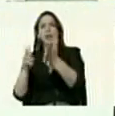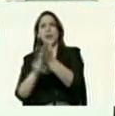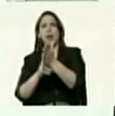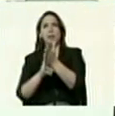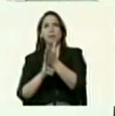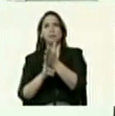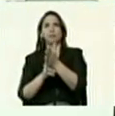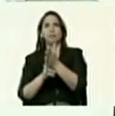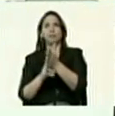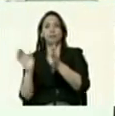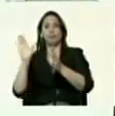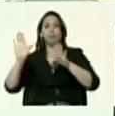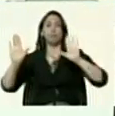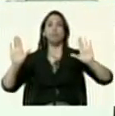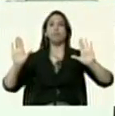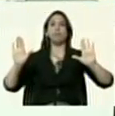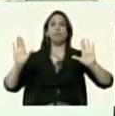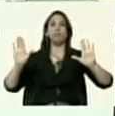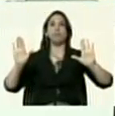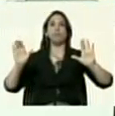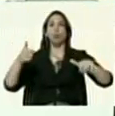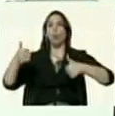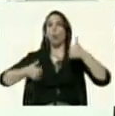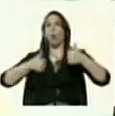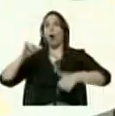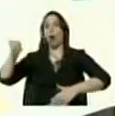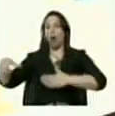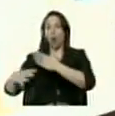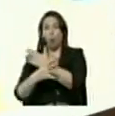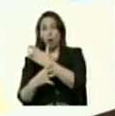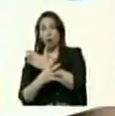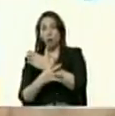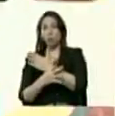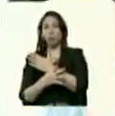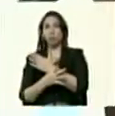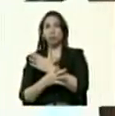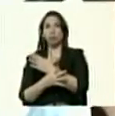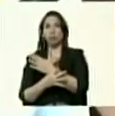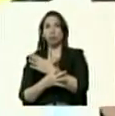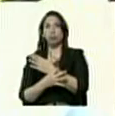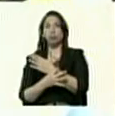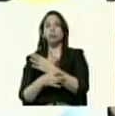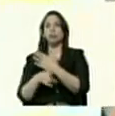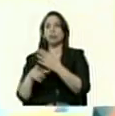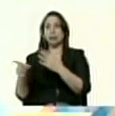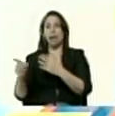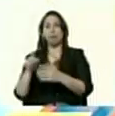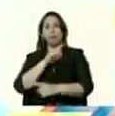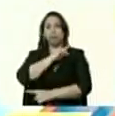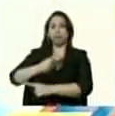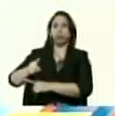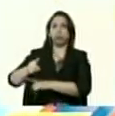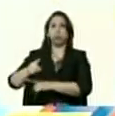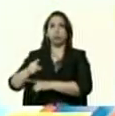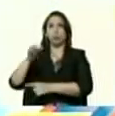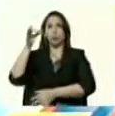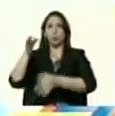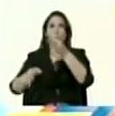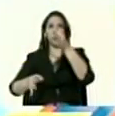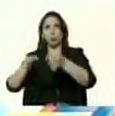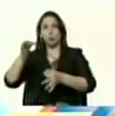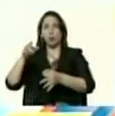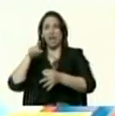Aquí está. El señor Juan Guaidó, que está siendo procesado y juzgado por esta causa de